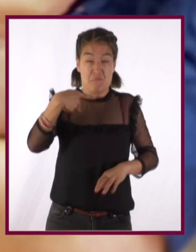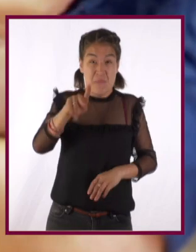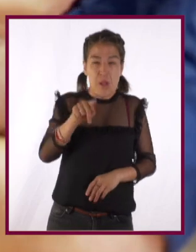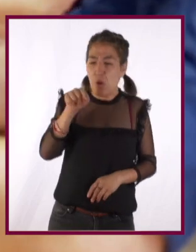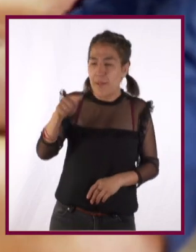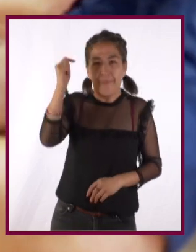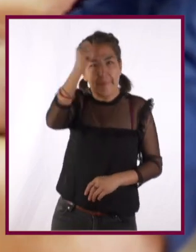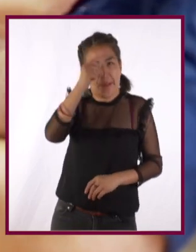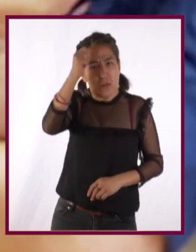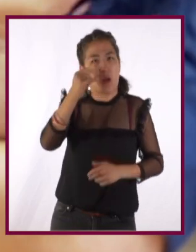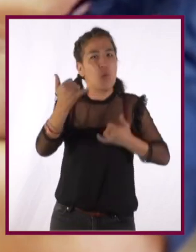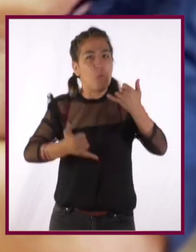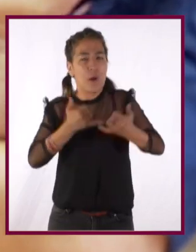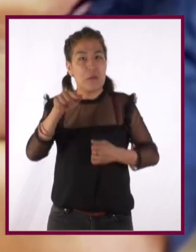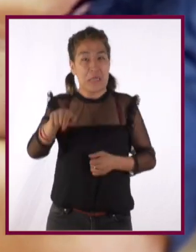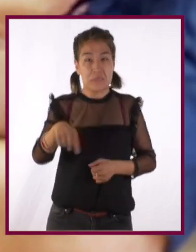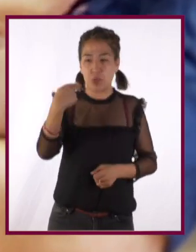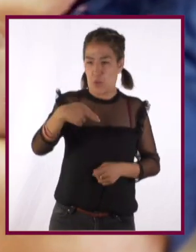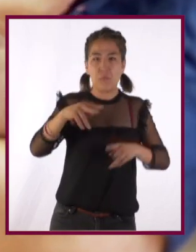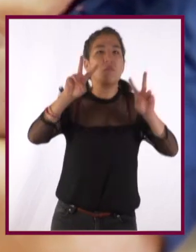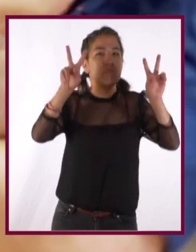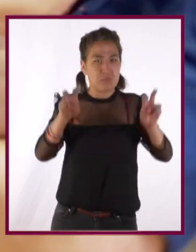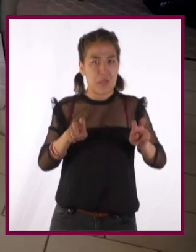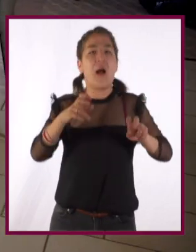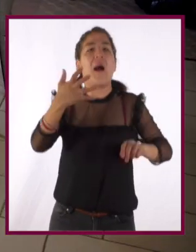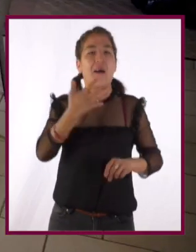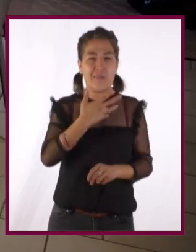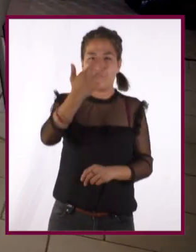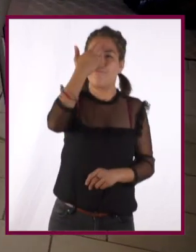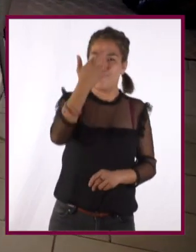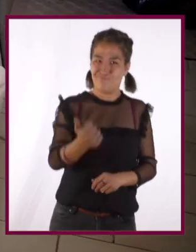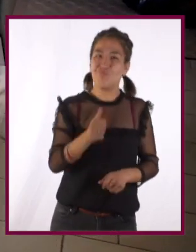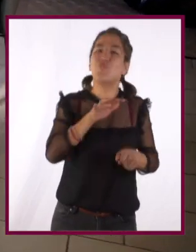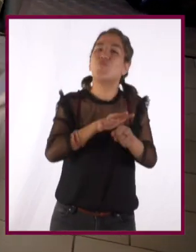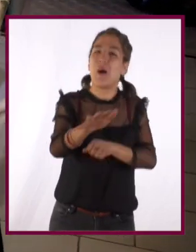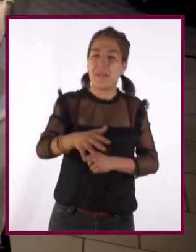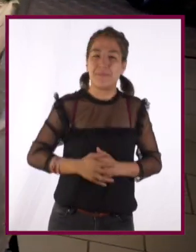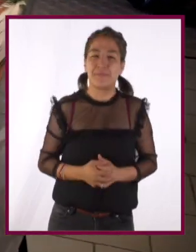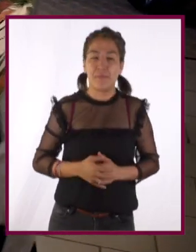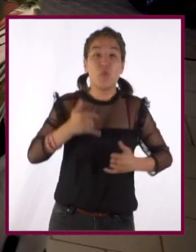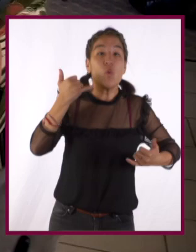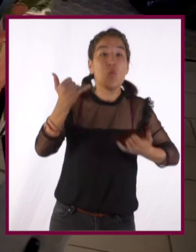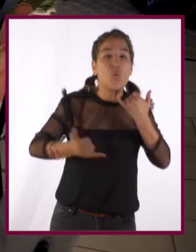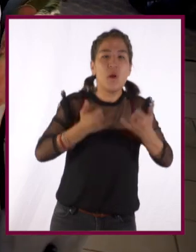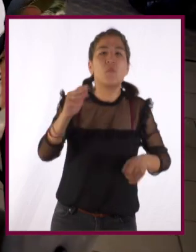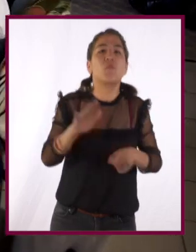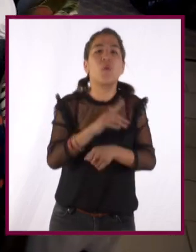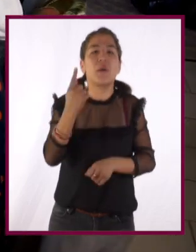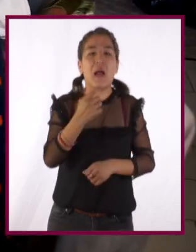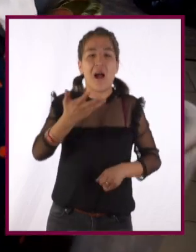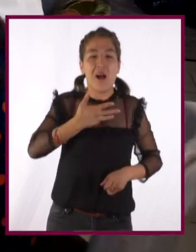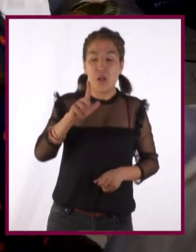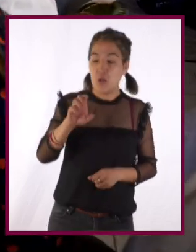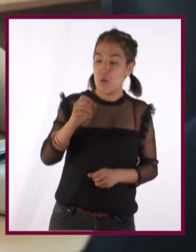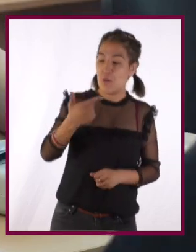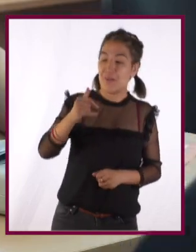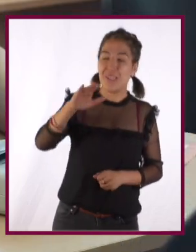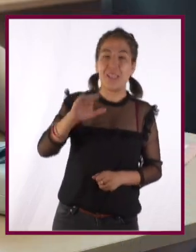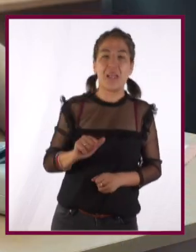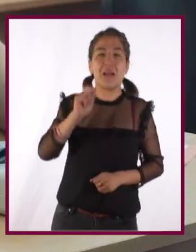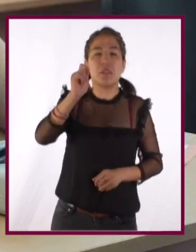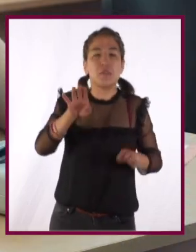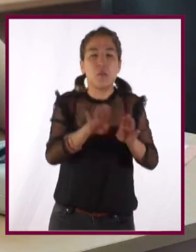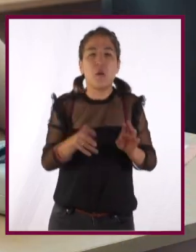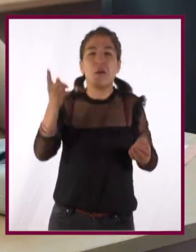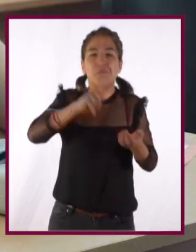Sin embargo, el que la teoría de juegos reciba este nombre tiene una razón clara. Se habla de juegos porque hay una lógica y